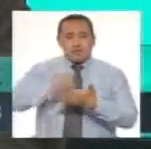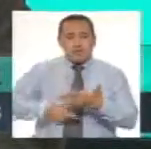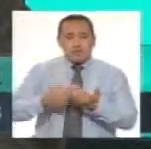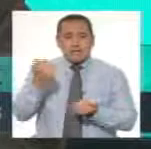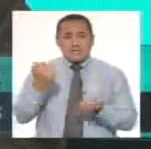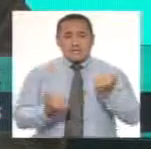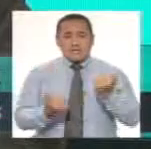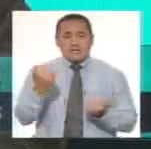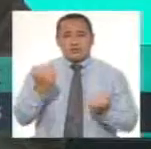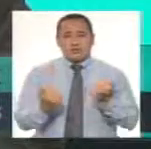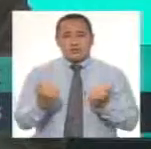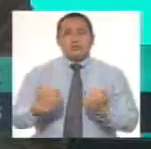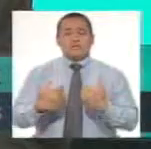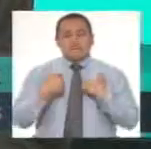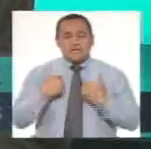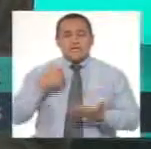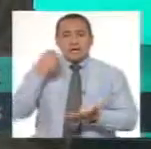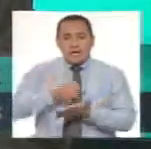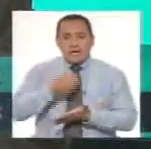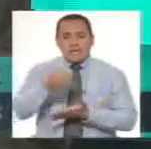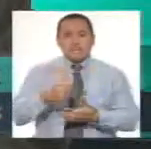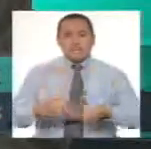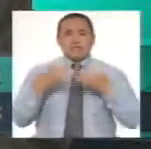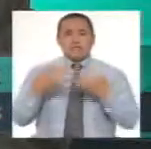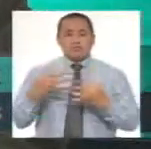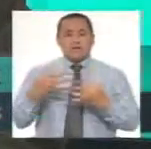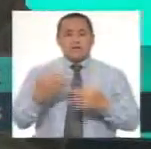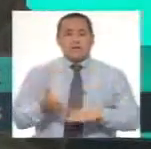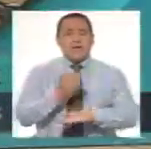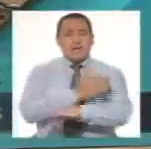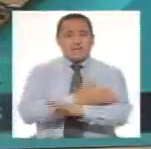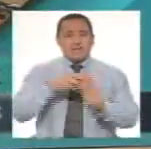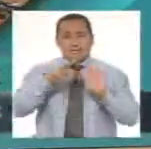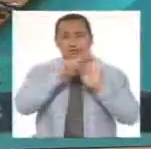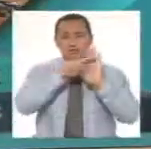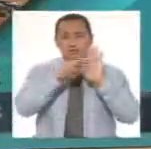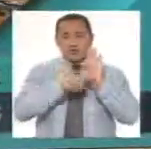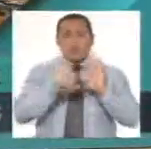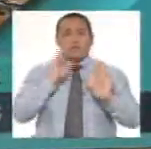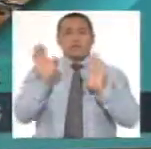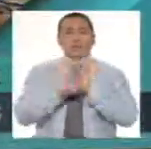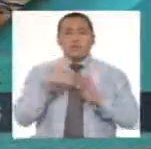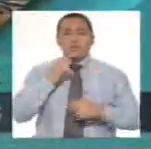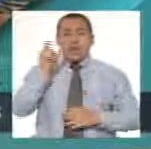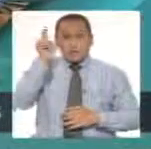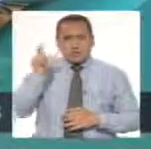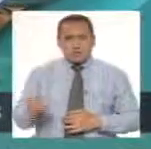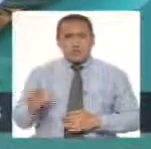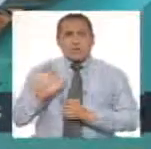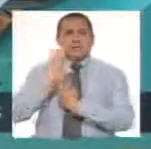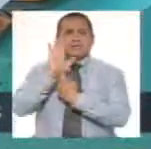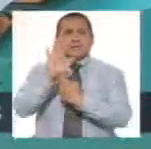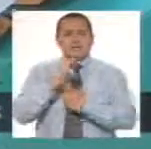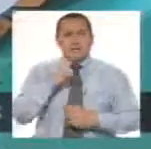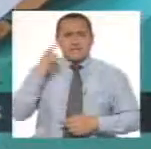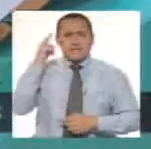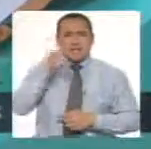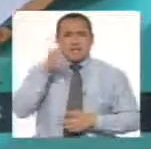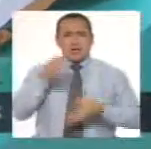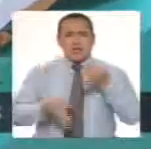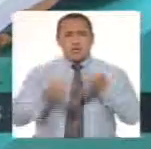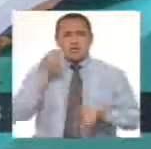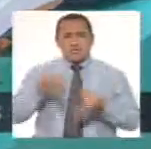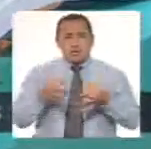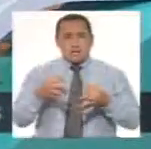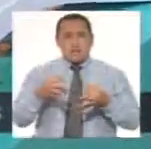tránsito tienen que pagarse de manera efectiva. Había una norma que establecía que si uno presentaba una demanda judicial ante el Poder Judicial, esta multa